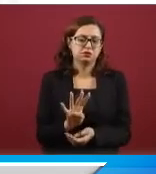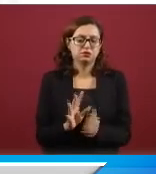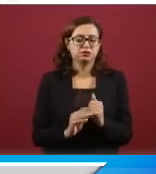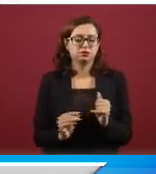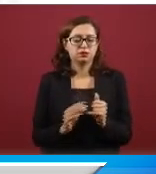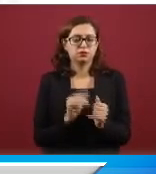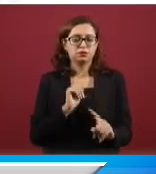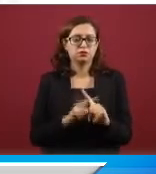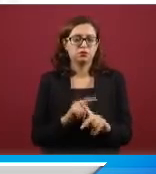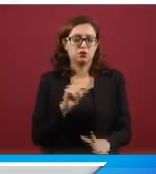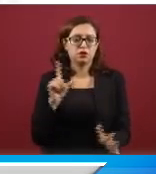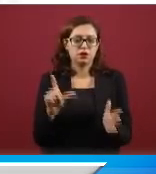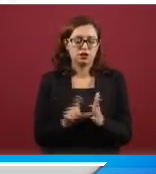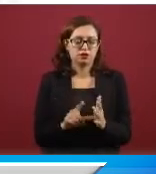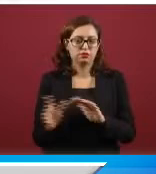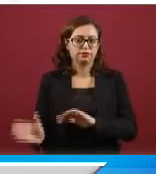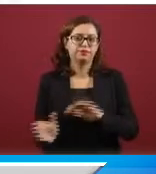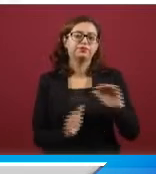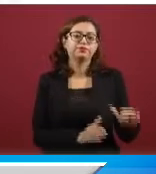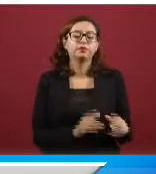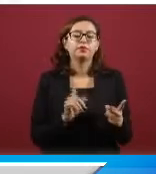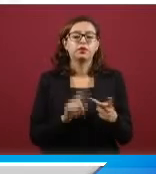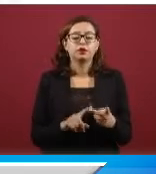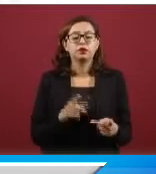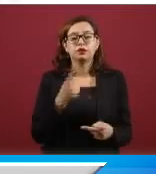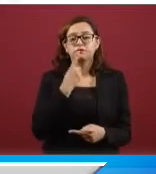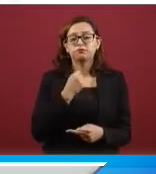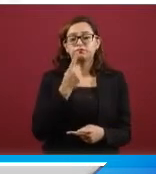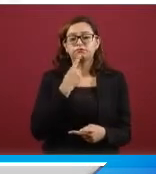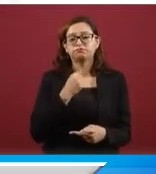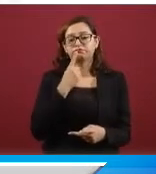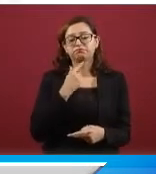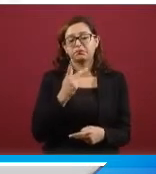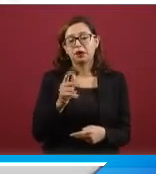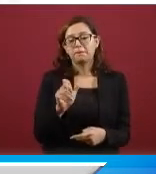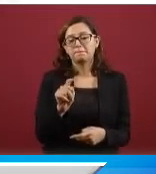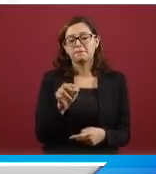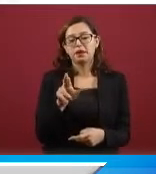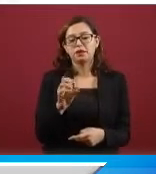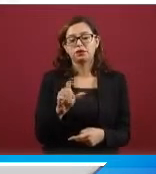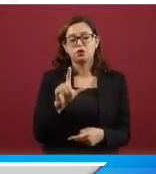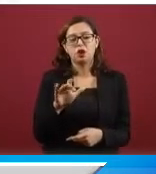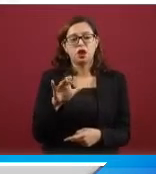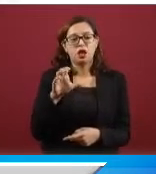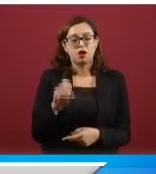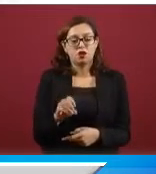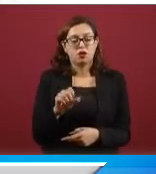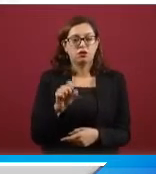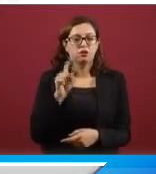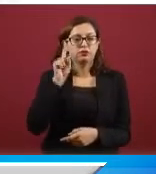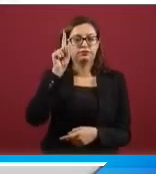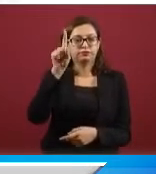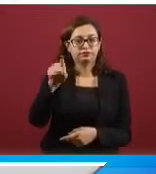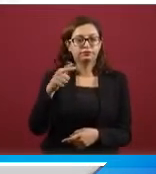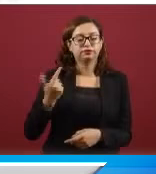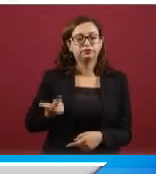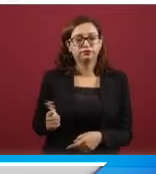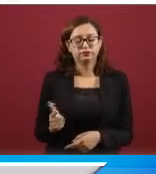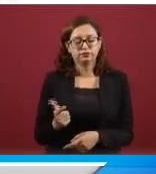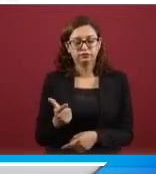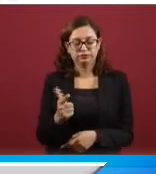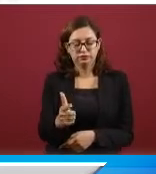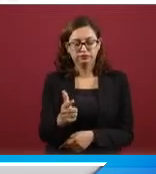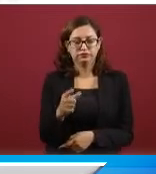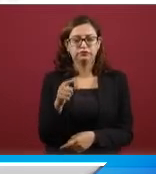a 19.40, gasolina premium marca Total a 20.90, diésel marca Rendichicas a